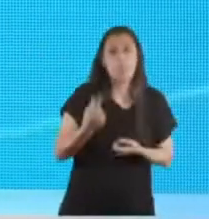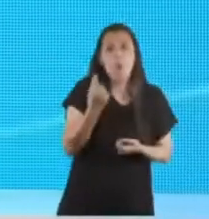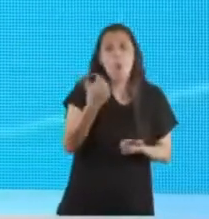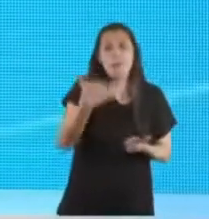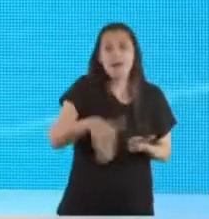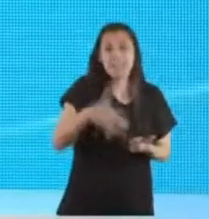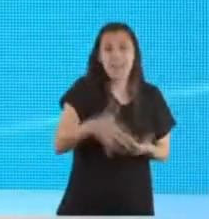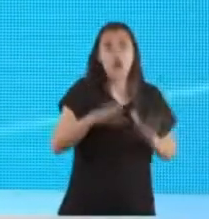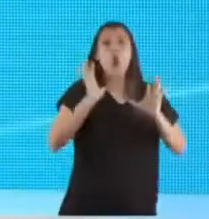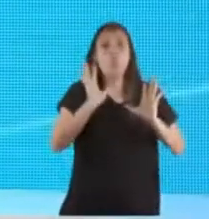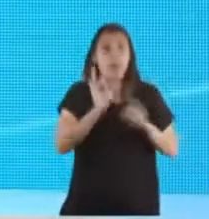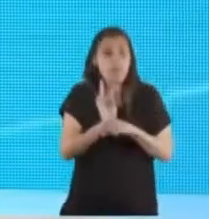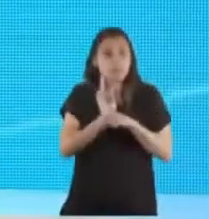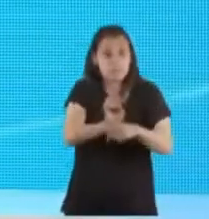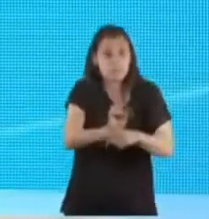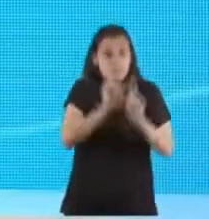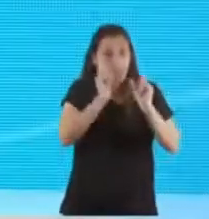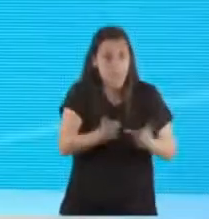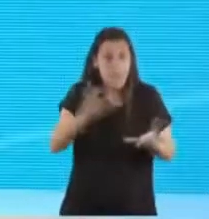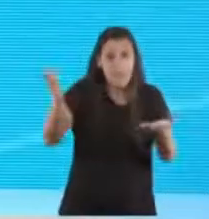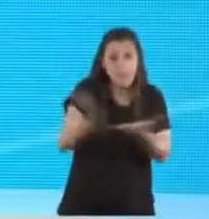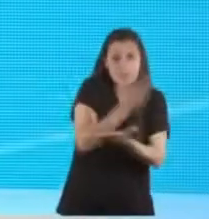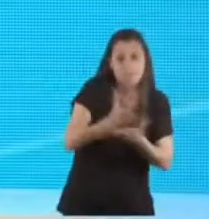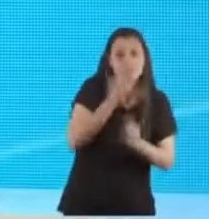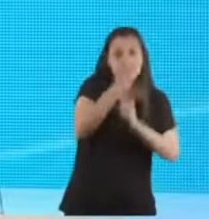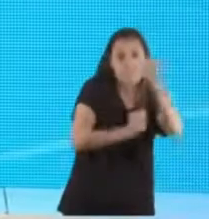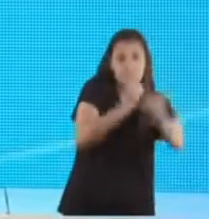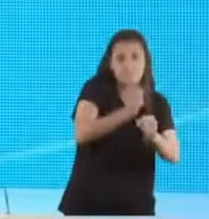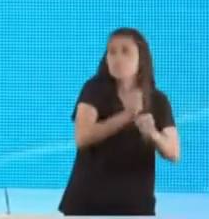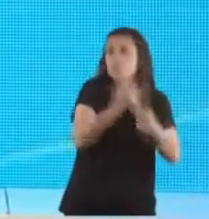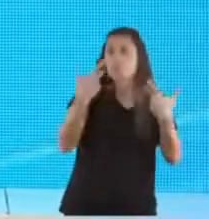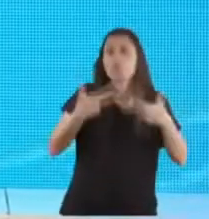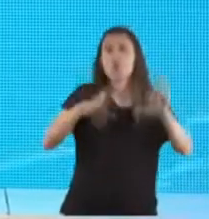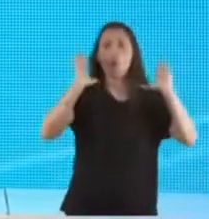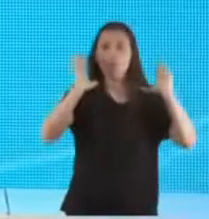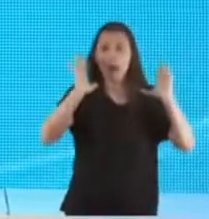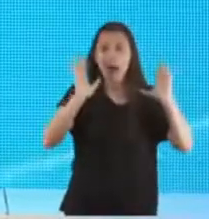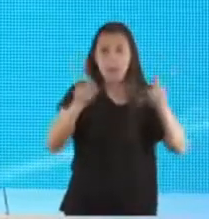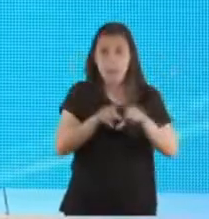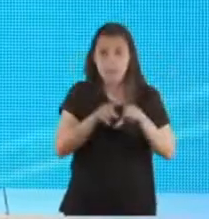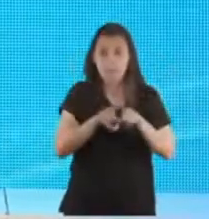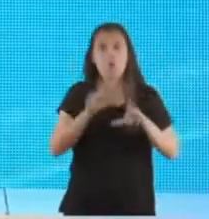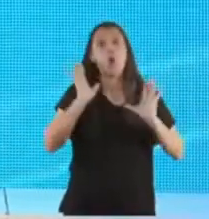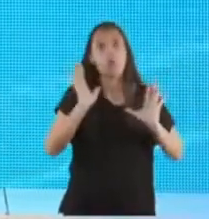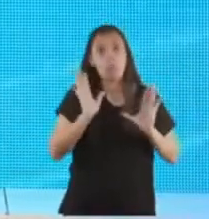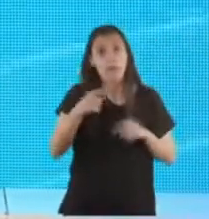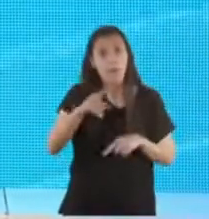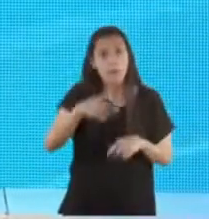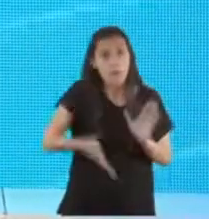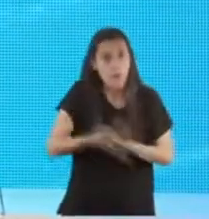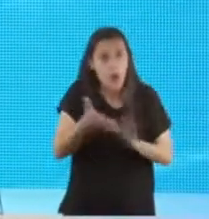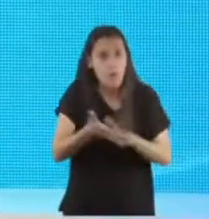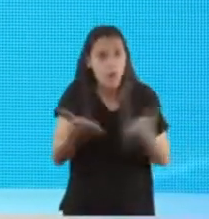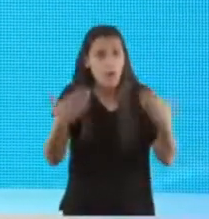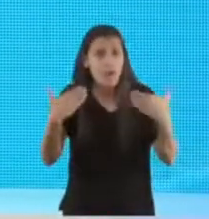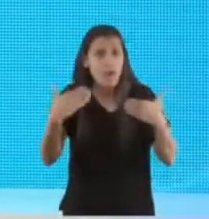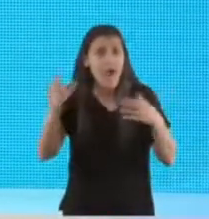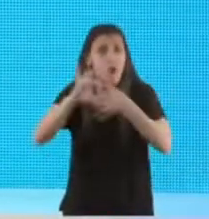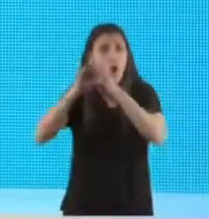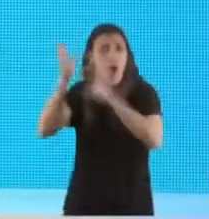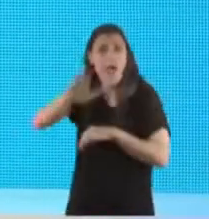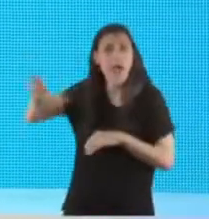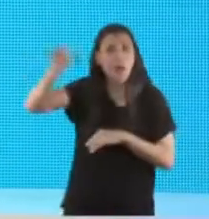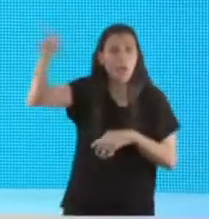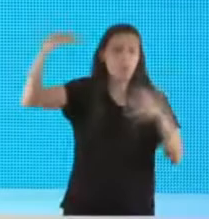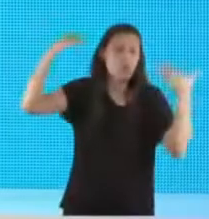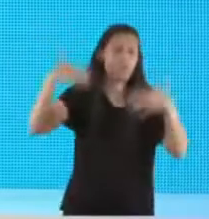domicilios y en las industrias el funcionamiento normal. Pero viene un verano muy complejo para Europa.